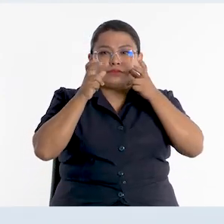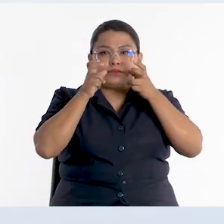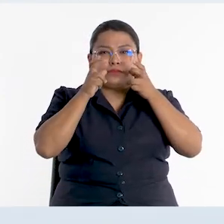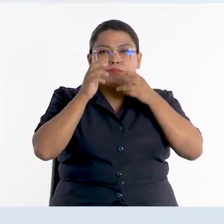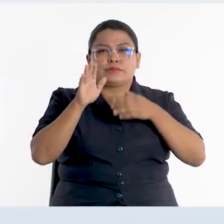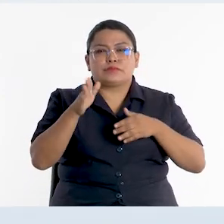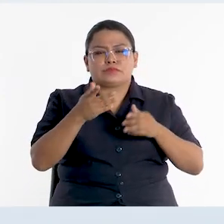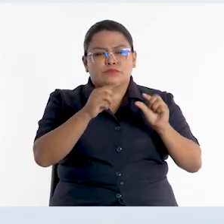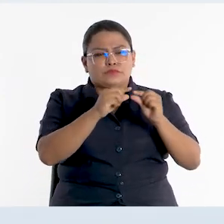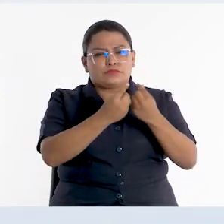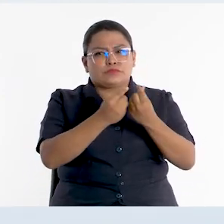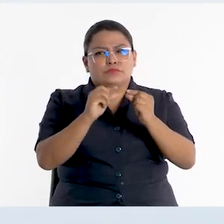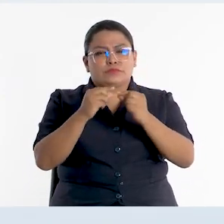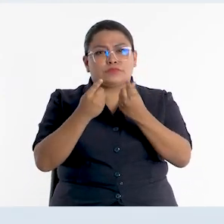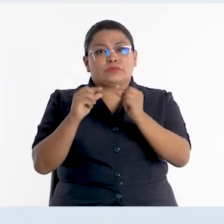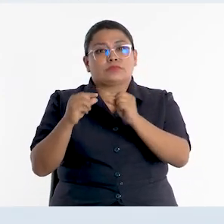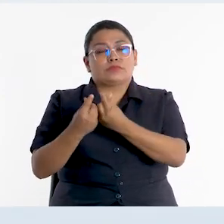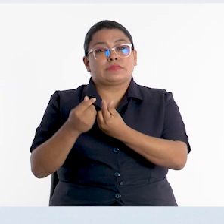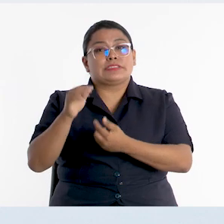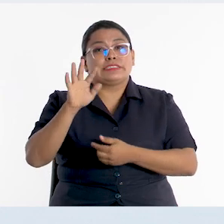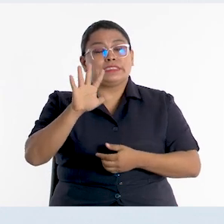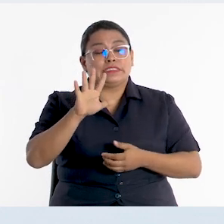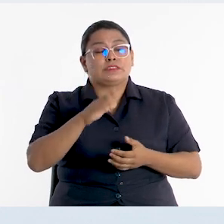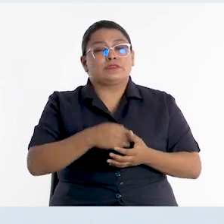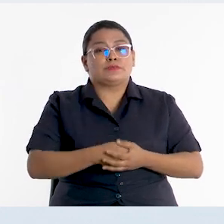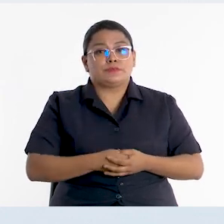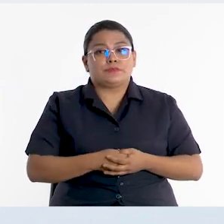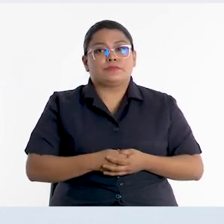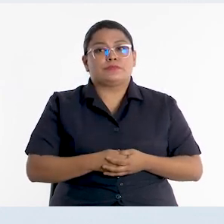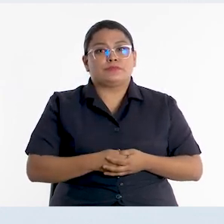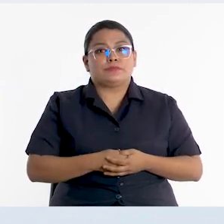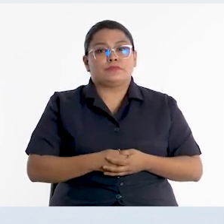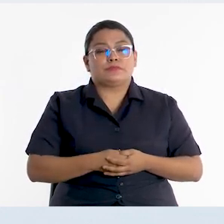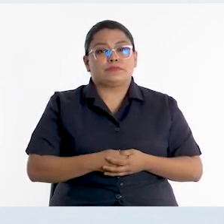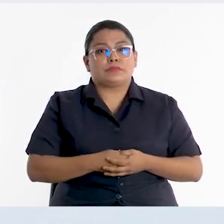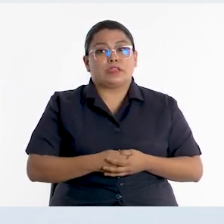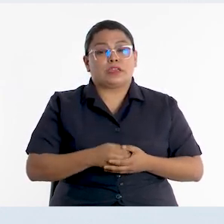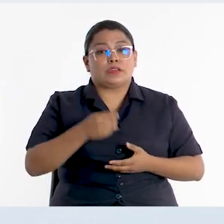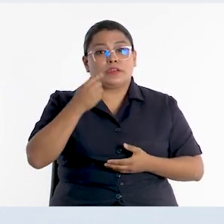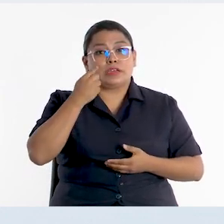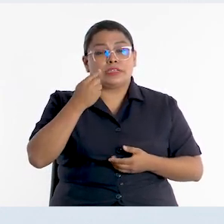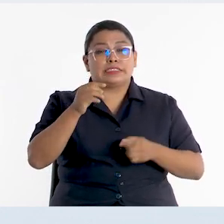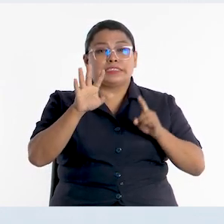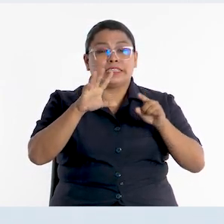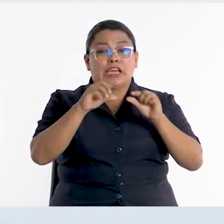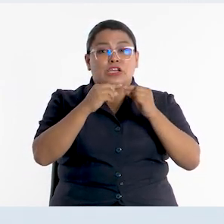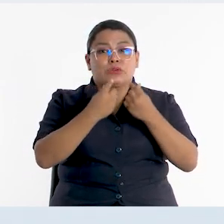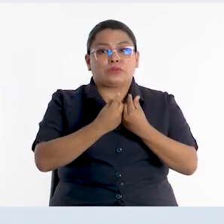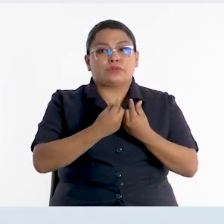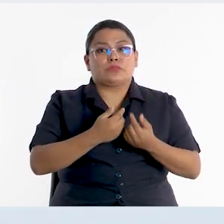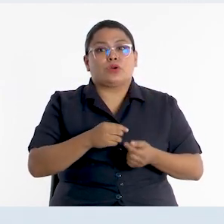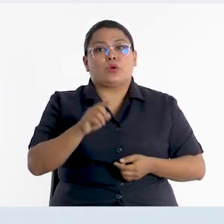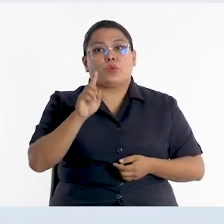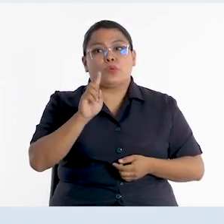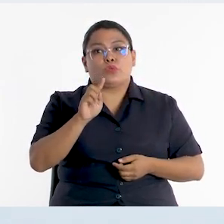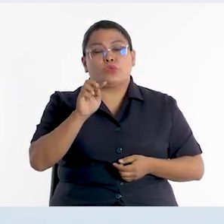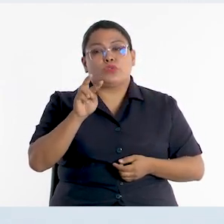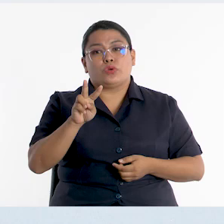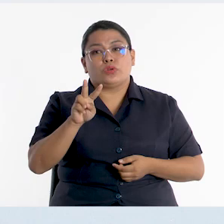Observamos que en cada grupo habrá 5 botones. Y hay 6 grupos.